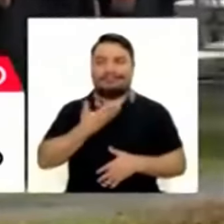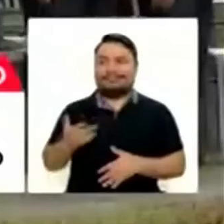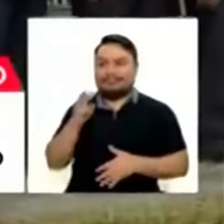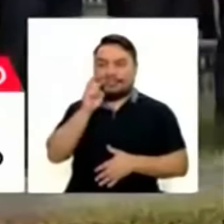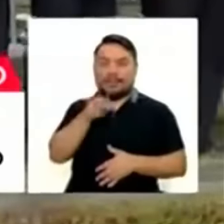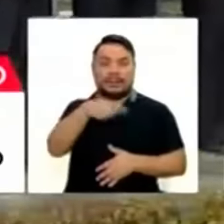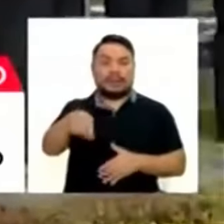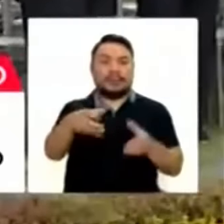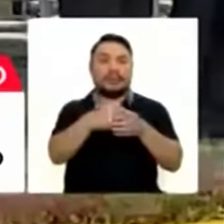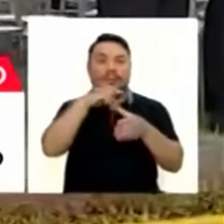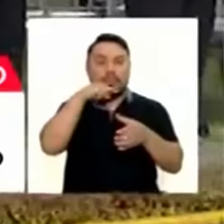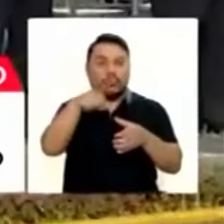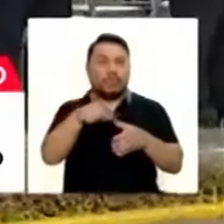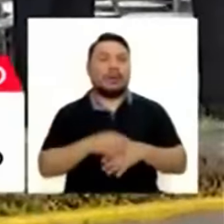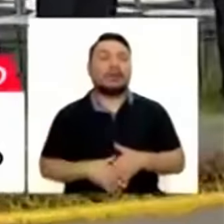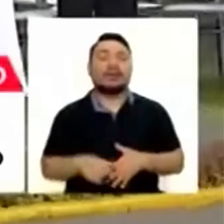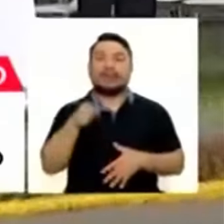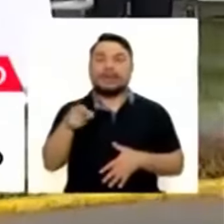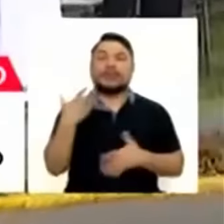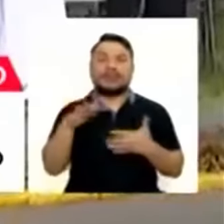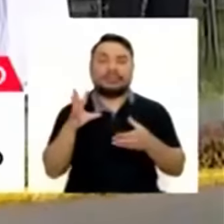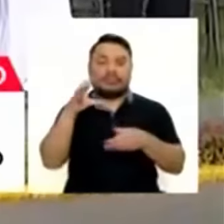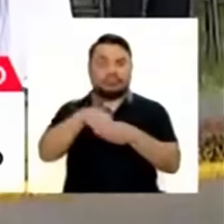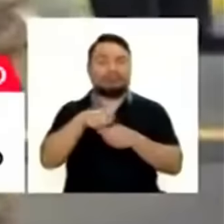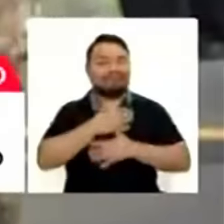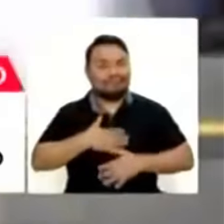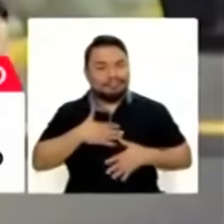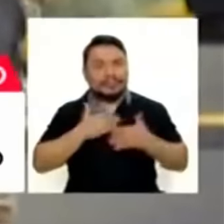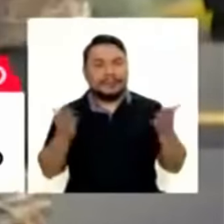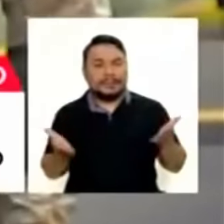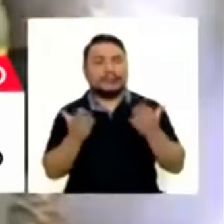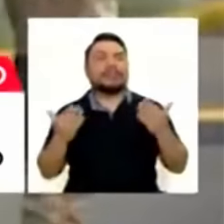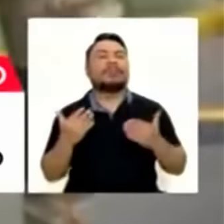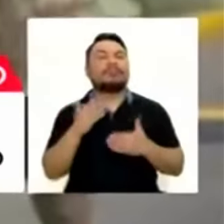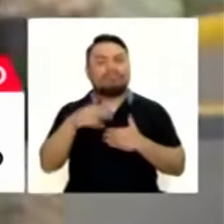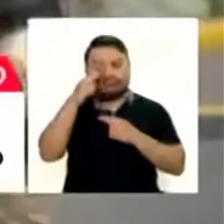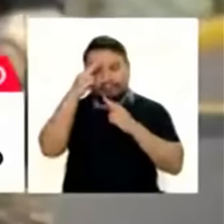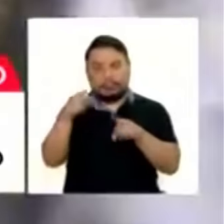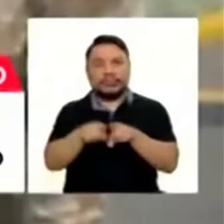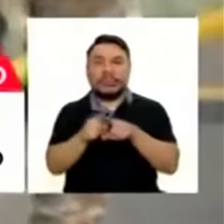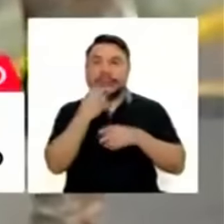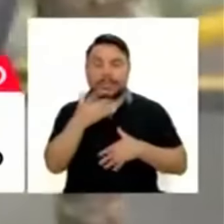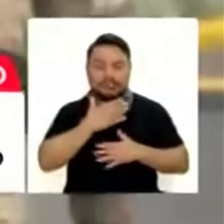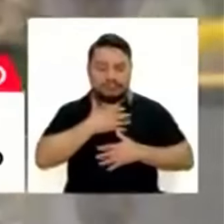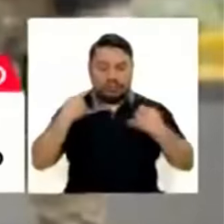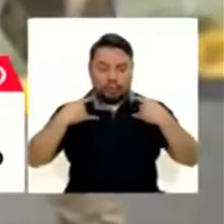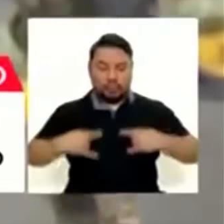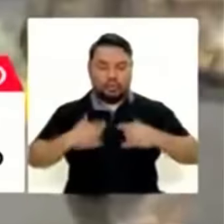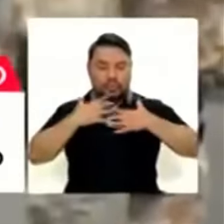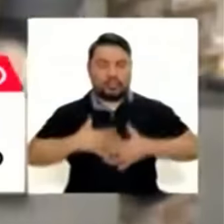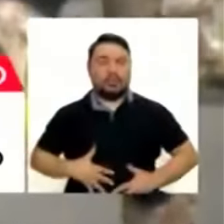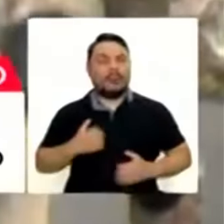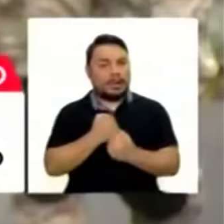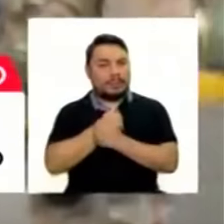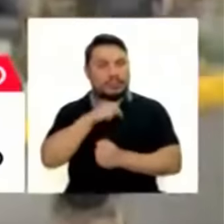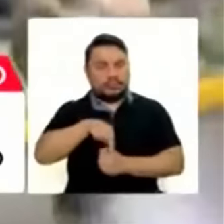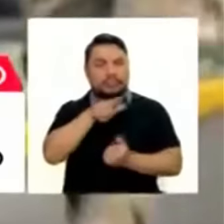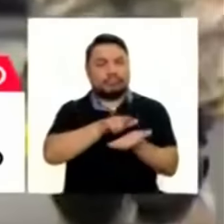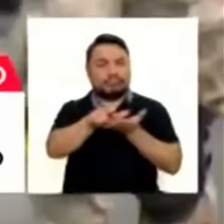Compañía femenina integrada por mujeres que ingresaron con entusiasmo y coraje, con el honor de vestir el uniforme de nuestra querida